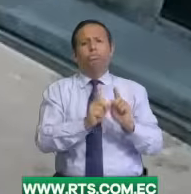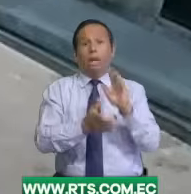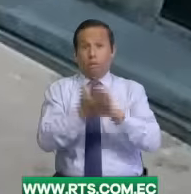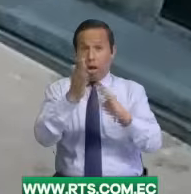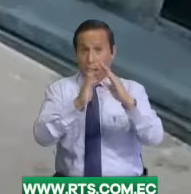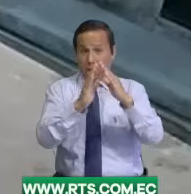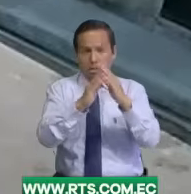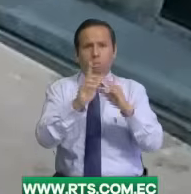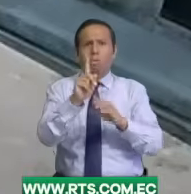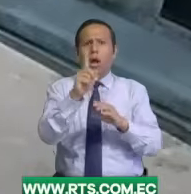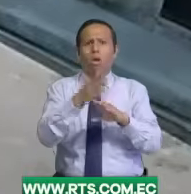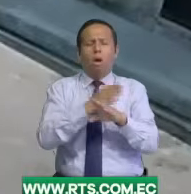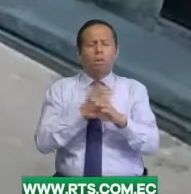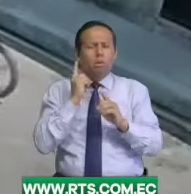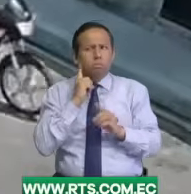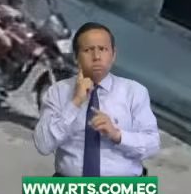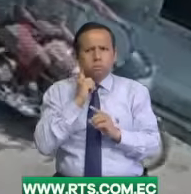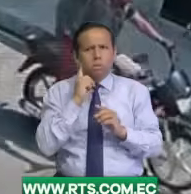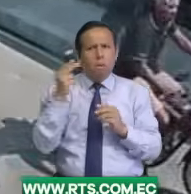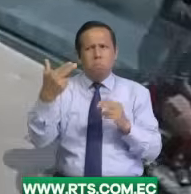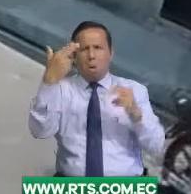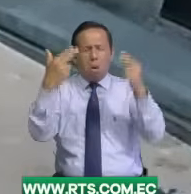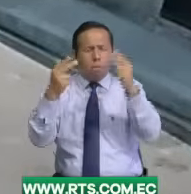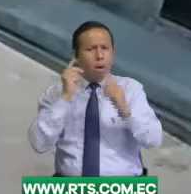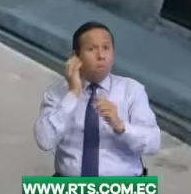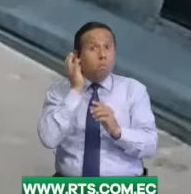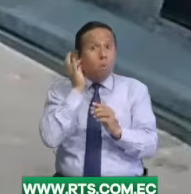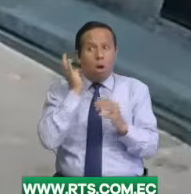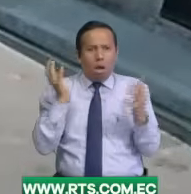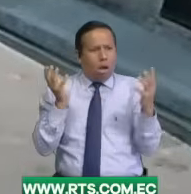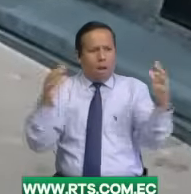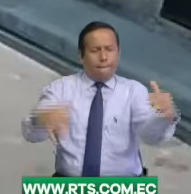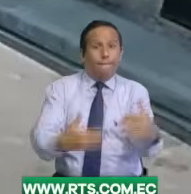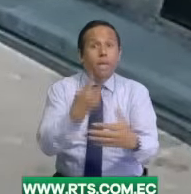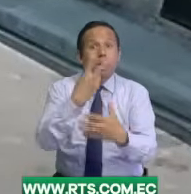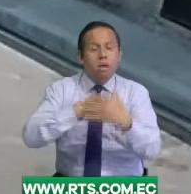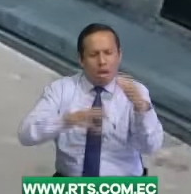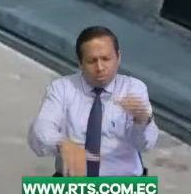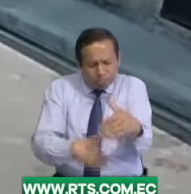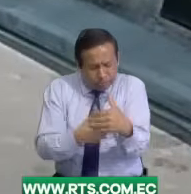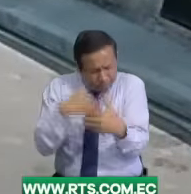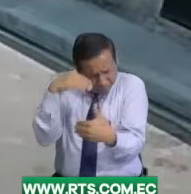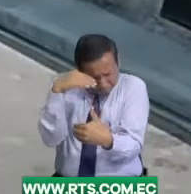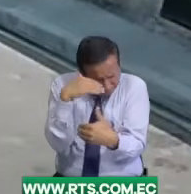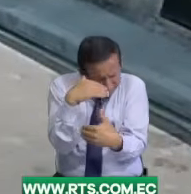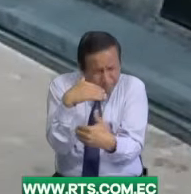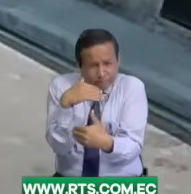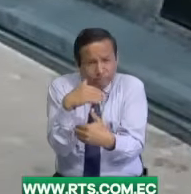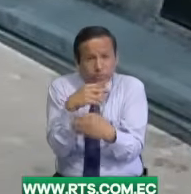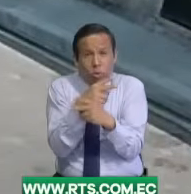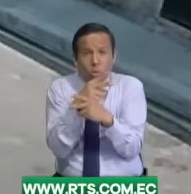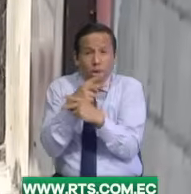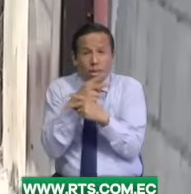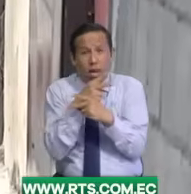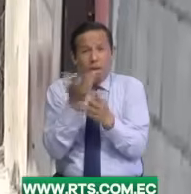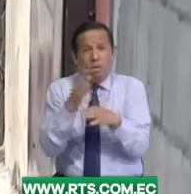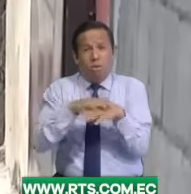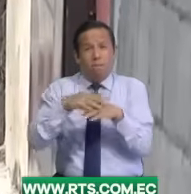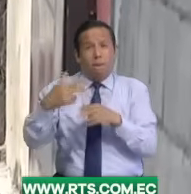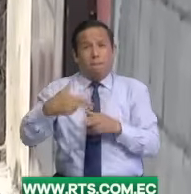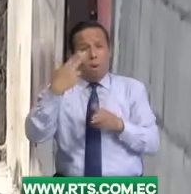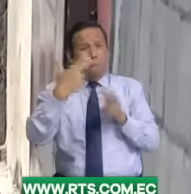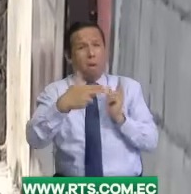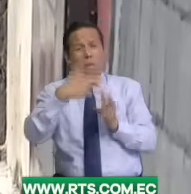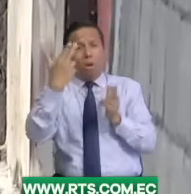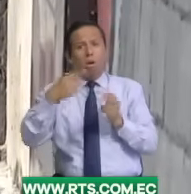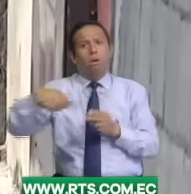pero al momento de escuchar el sonido de las balas, levanta a su hija y se agacha para evadir los disparos que realizaban estos antisociales, que no